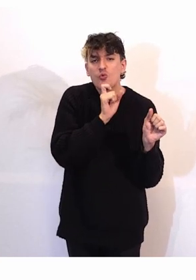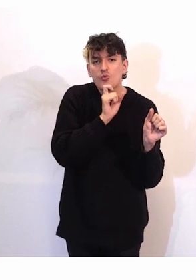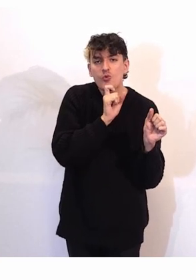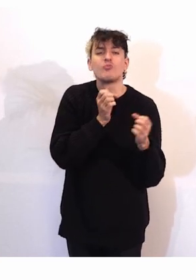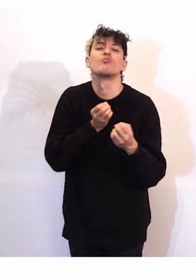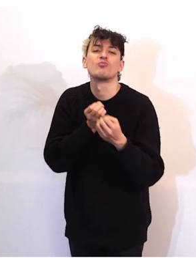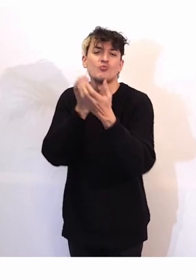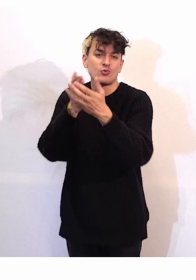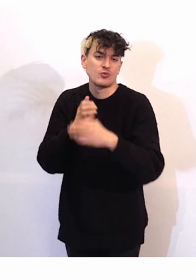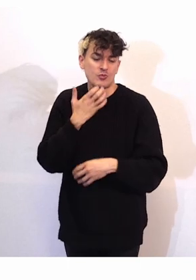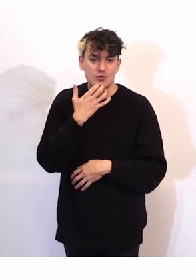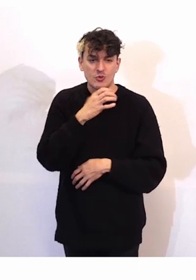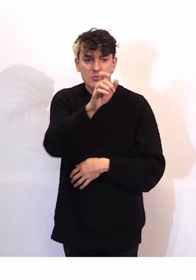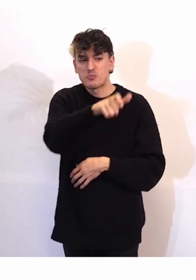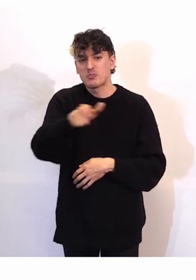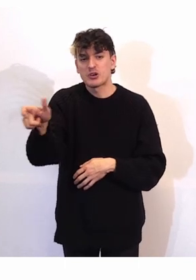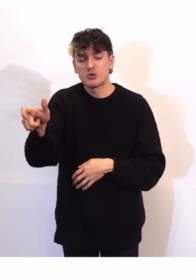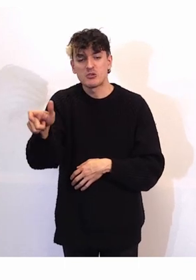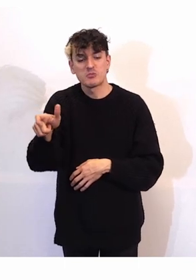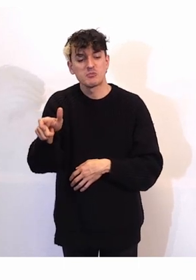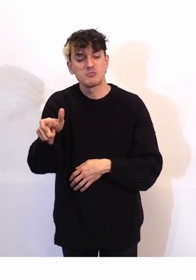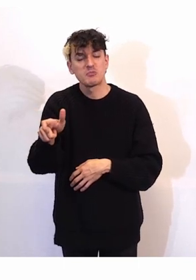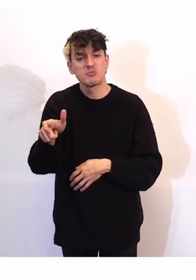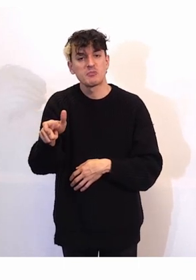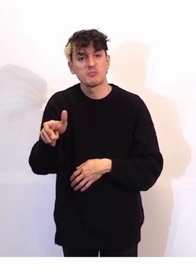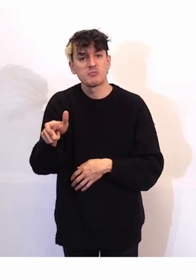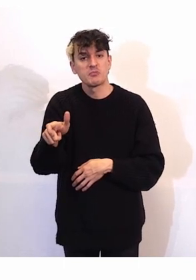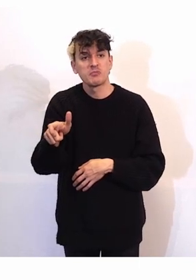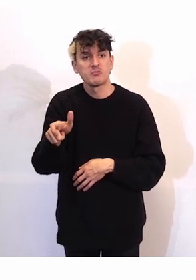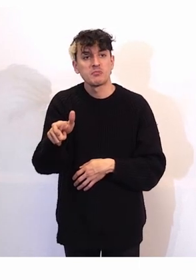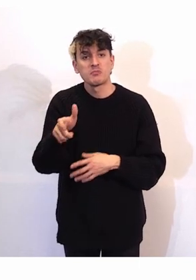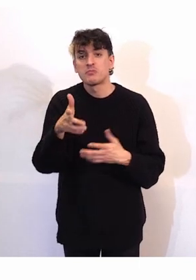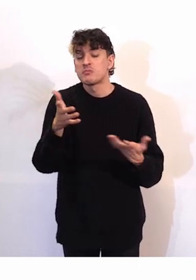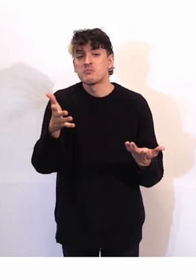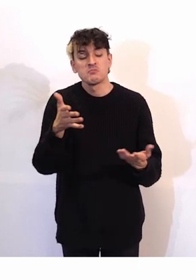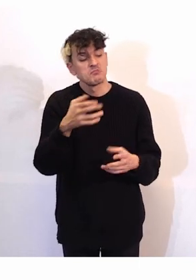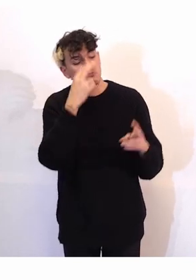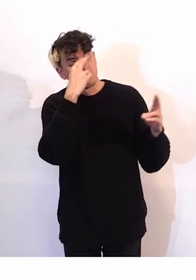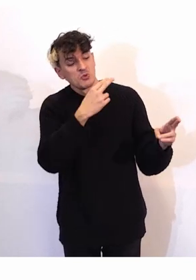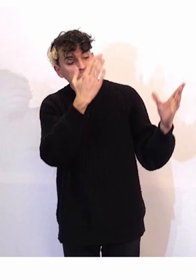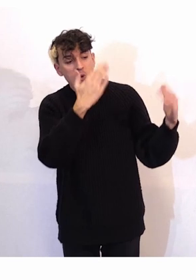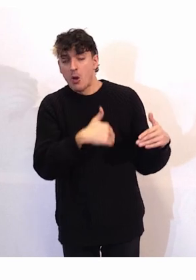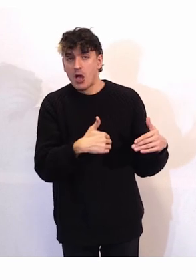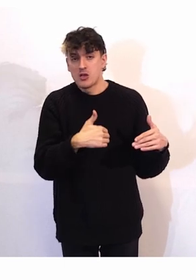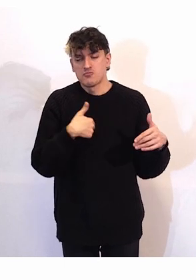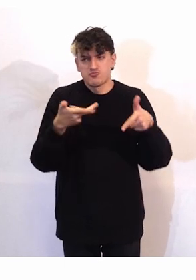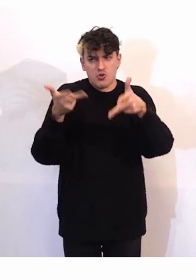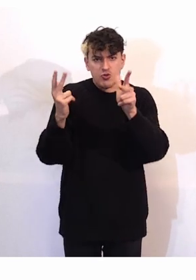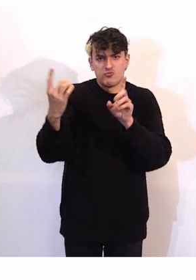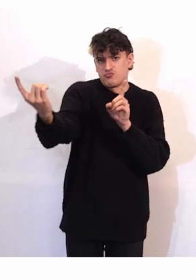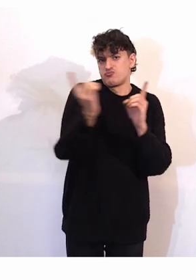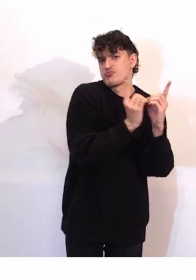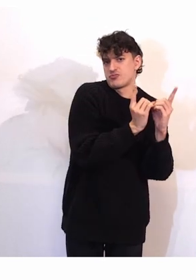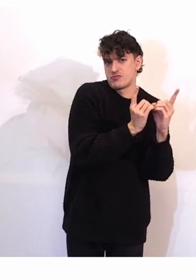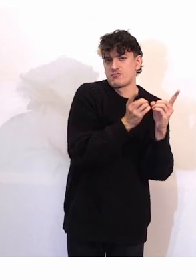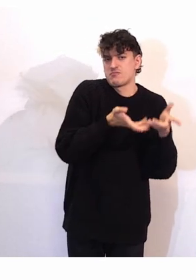con dignidad a mi hija no se acercan. Lo siento mucho, soy así de drástica. Pero una persona que a mi